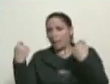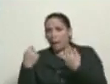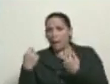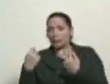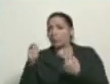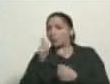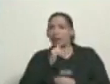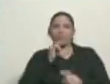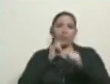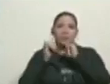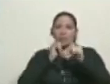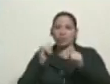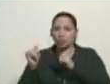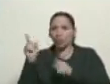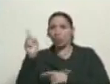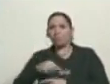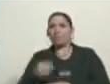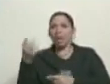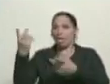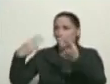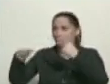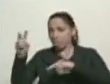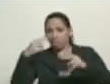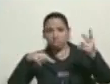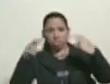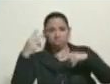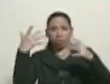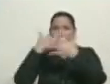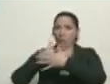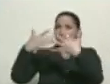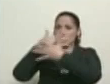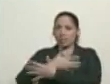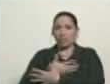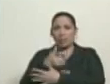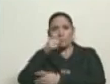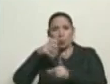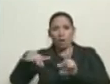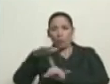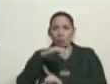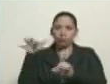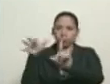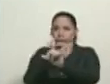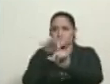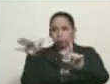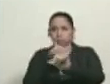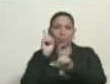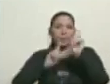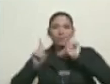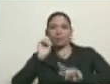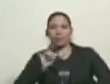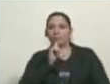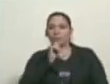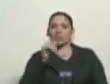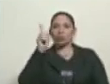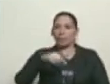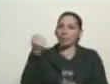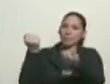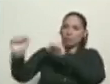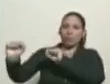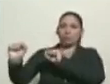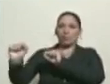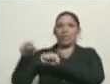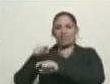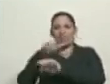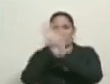moda, confundiendo, tratando de confundir a la población venezolana. Rechazamos también esa